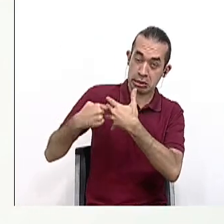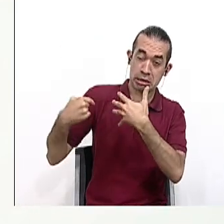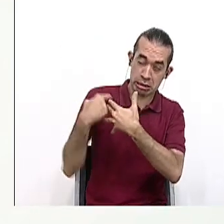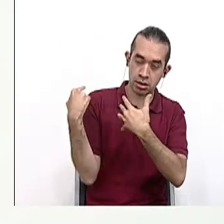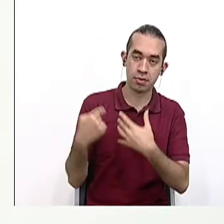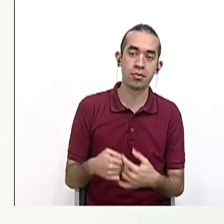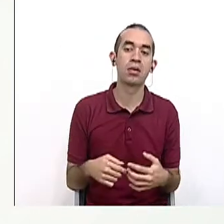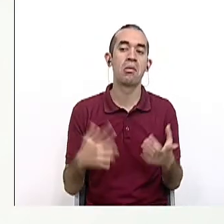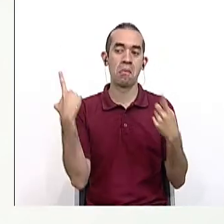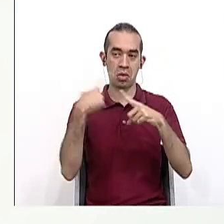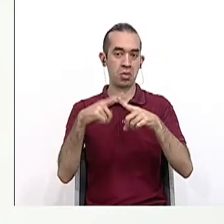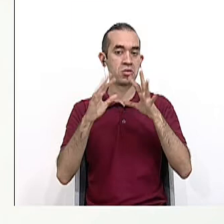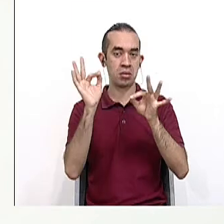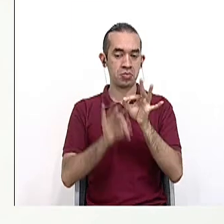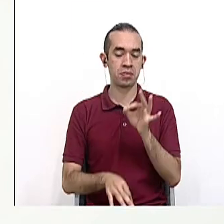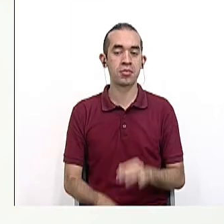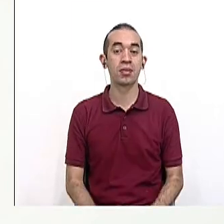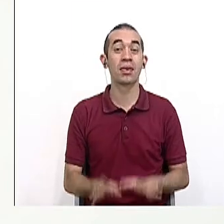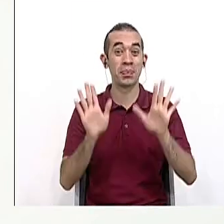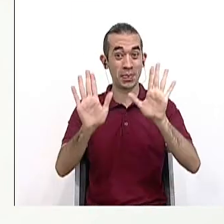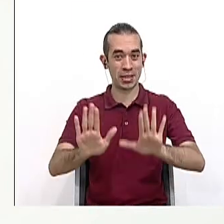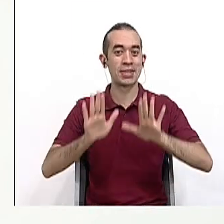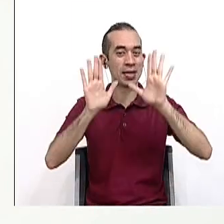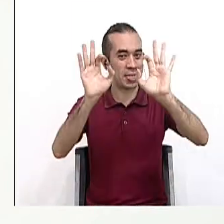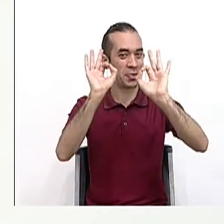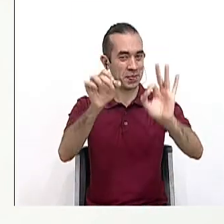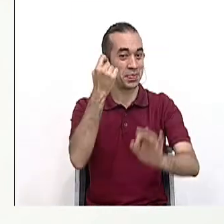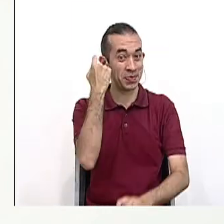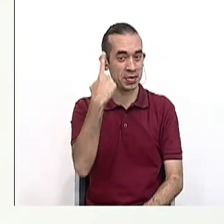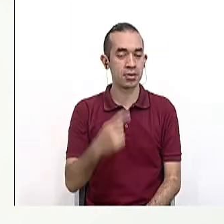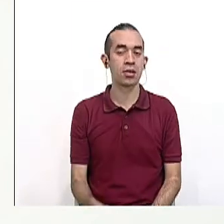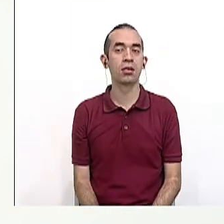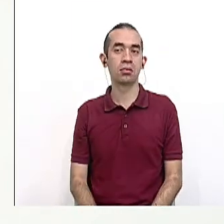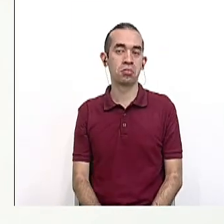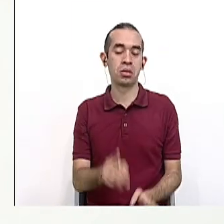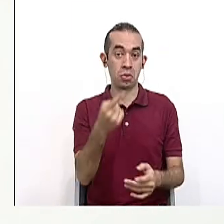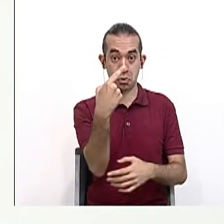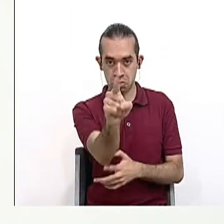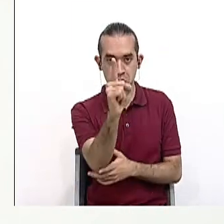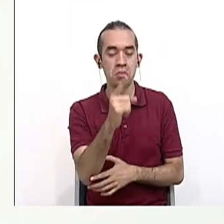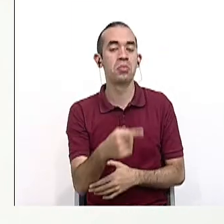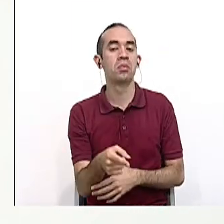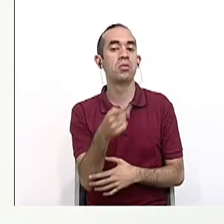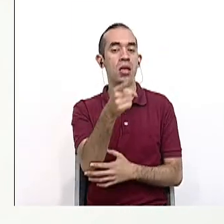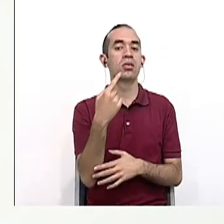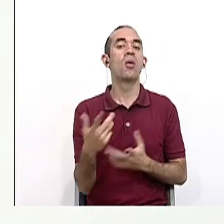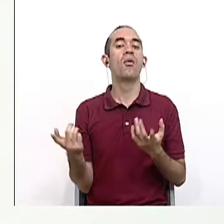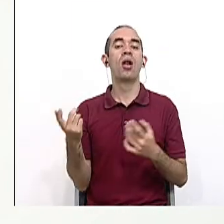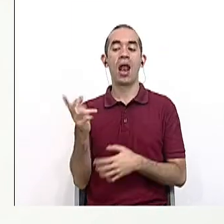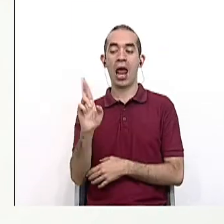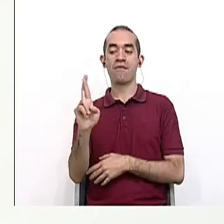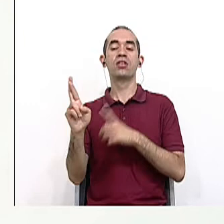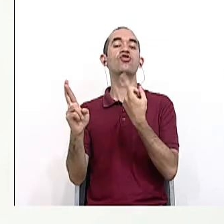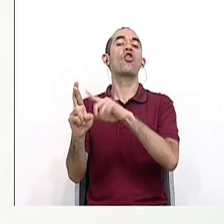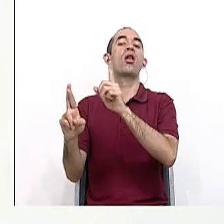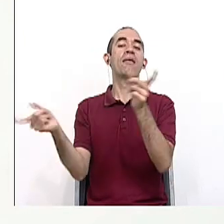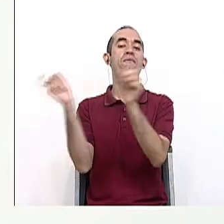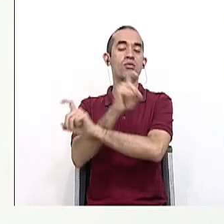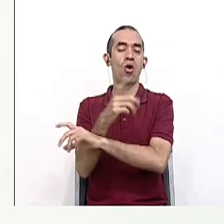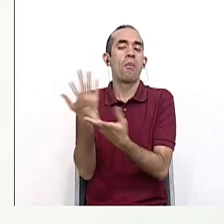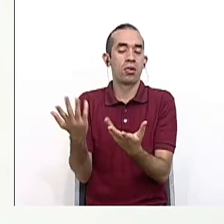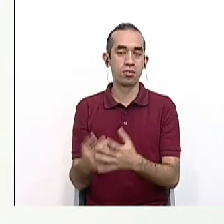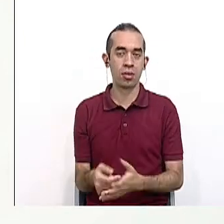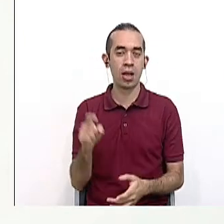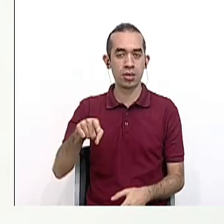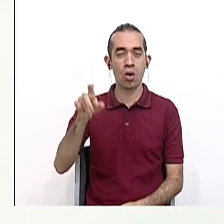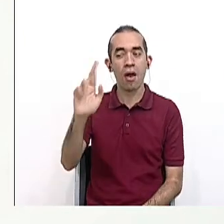bien? Excelente. ¿Y qué tal si ahora ustedes despejan la resistencia con base en la primera fórmula? Si ocupo la